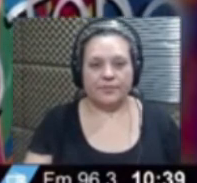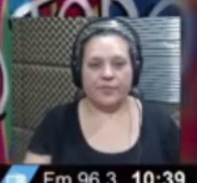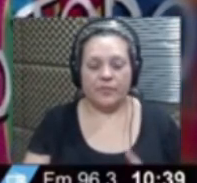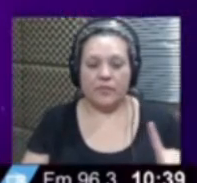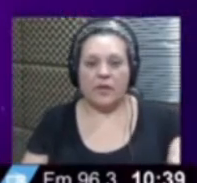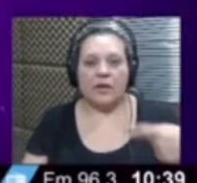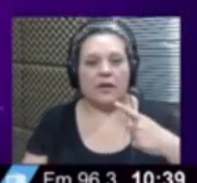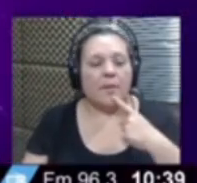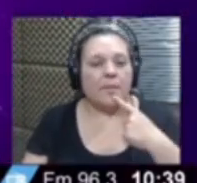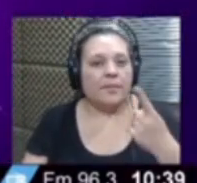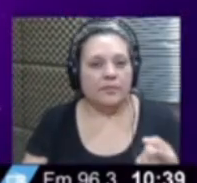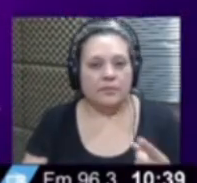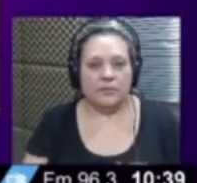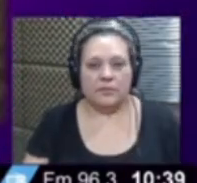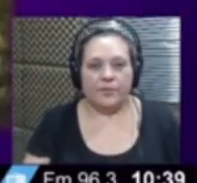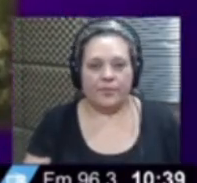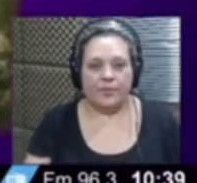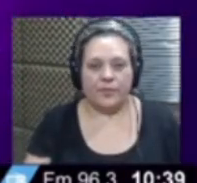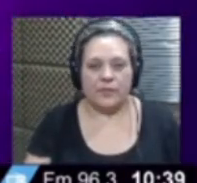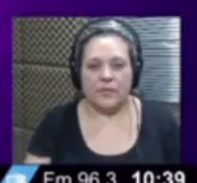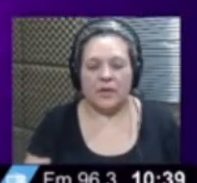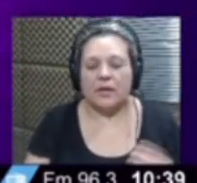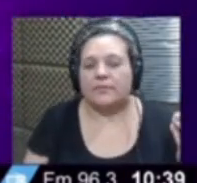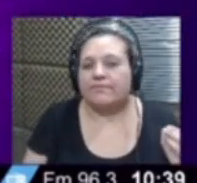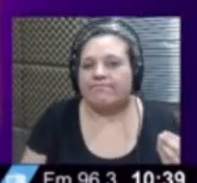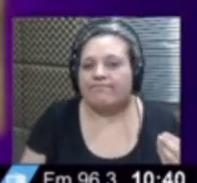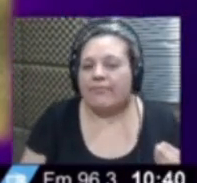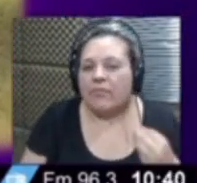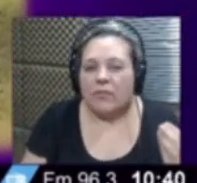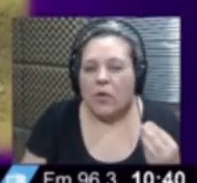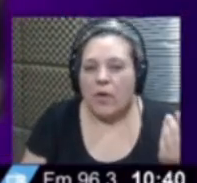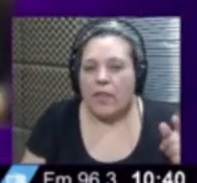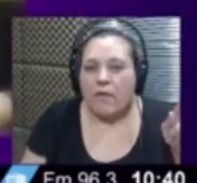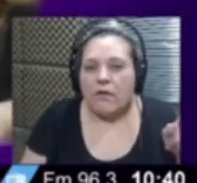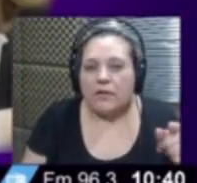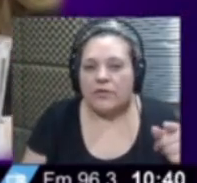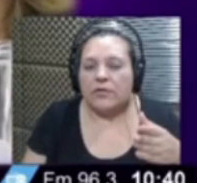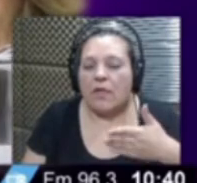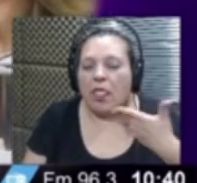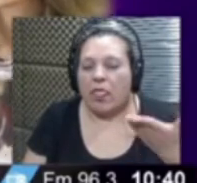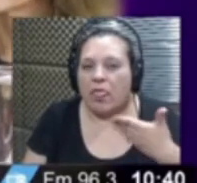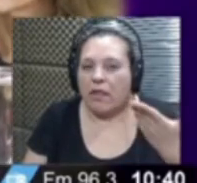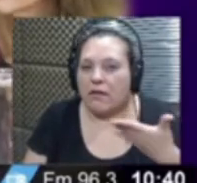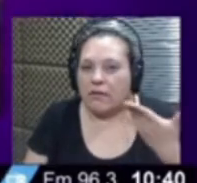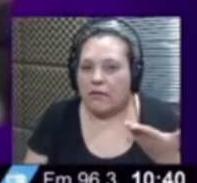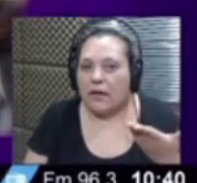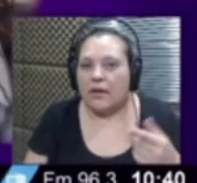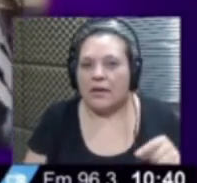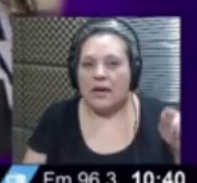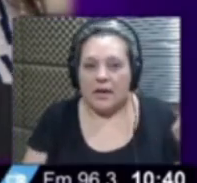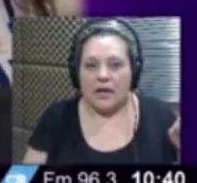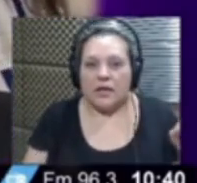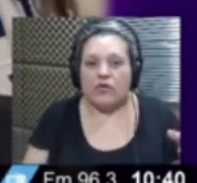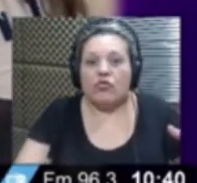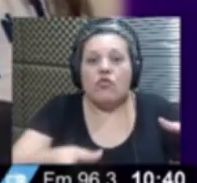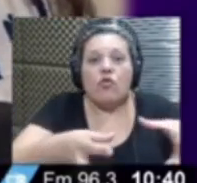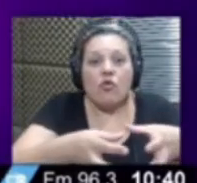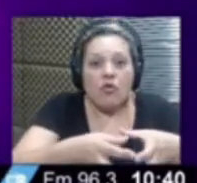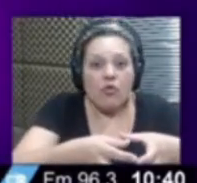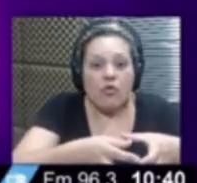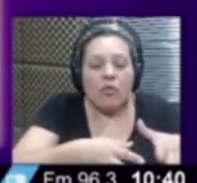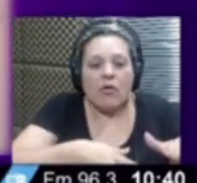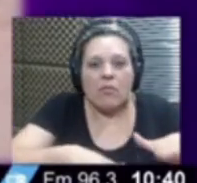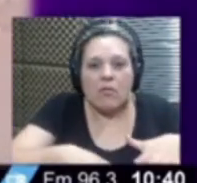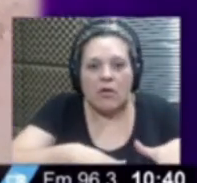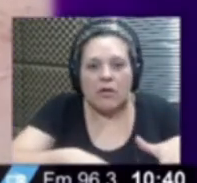son un movimiento de un determinado corte ideológico y político, ¿tiene los objetivos estos que me dijiste? Es